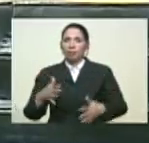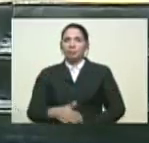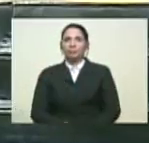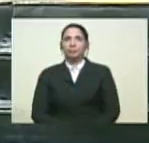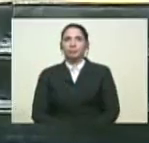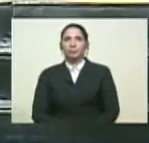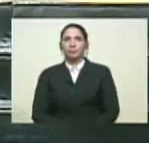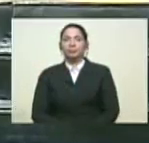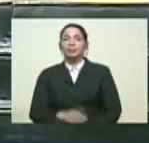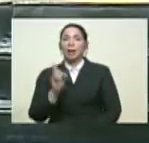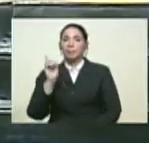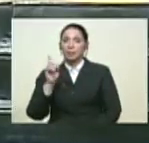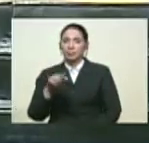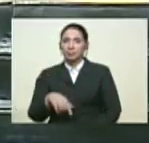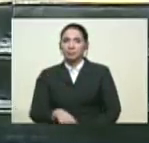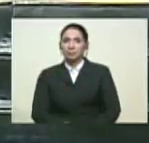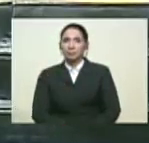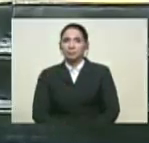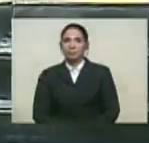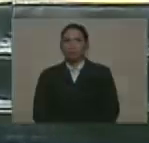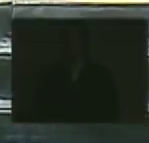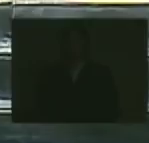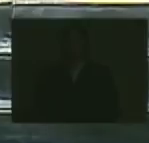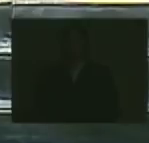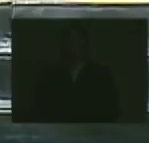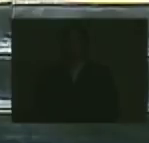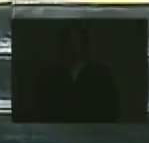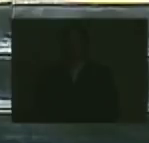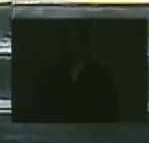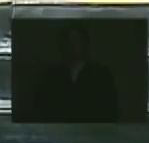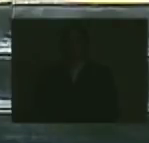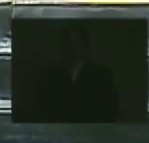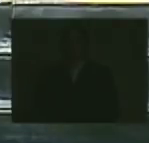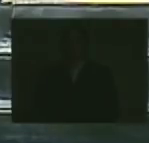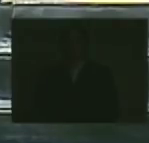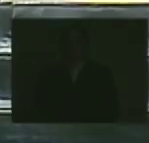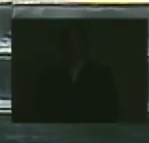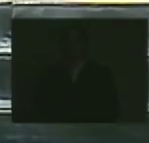Y además, siento y creo fervientemente